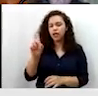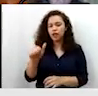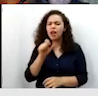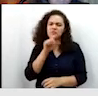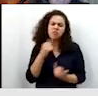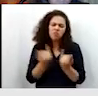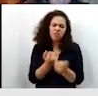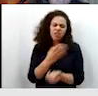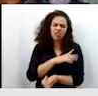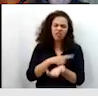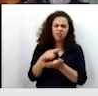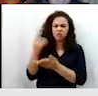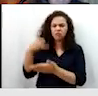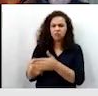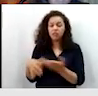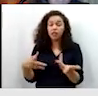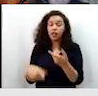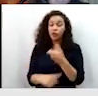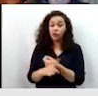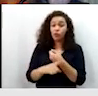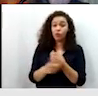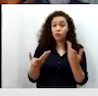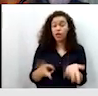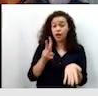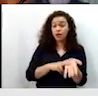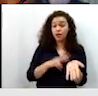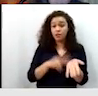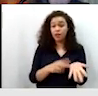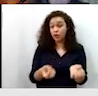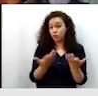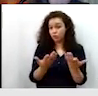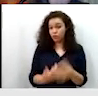para desinfectar, pero el problema de estas soluciones es el costo.